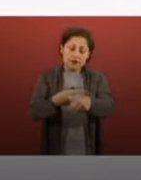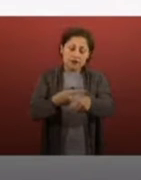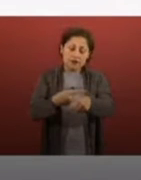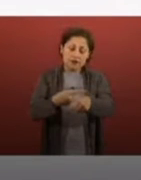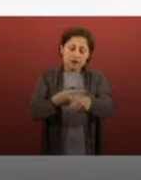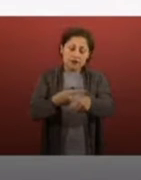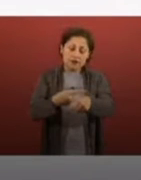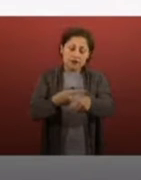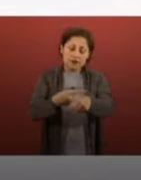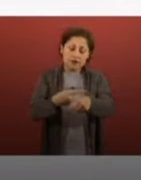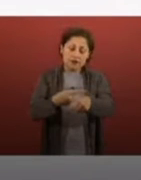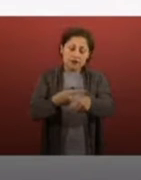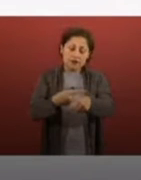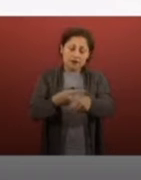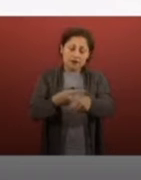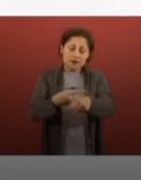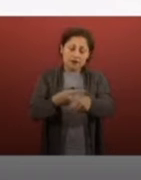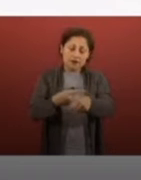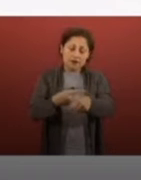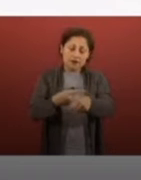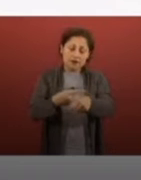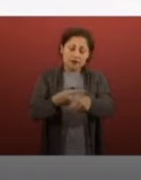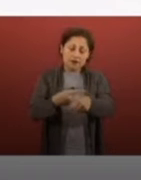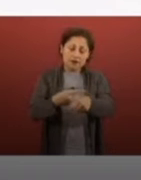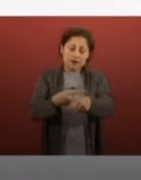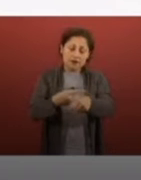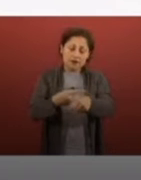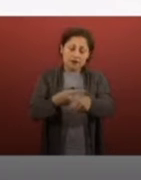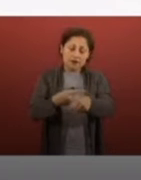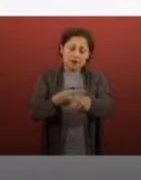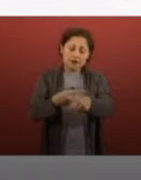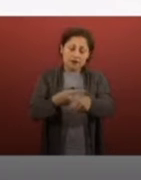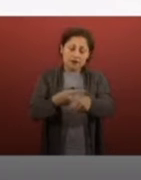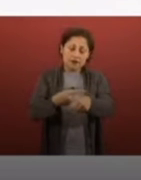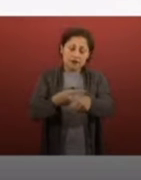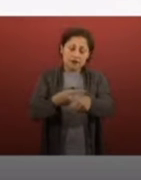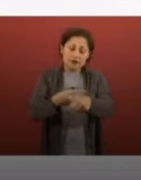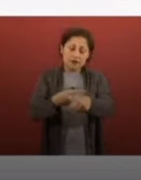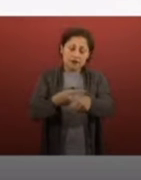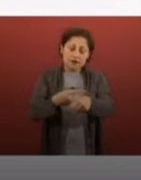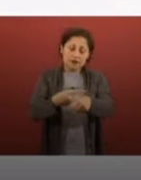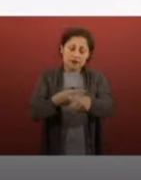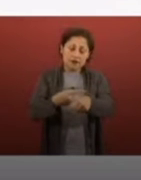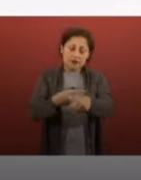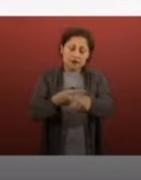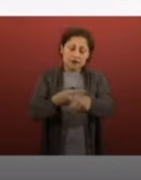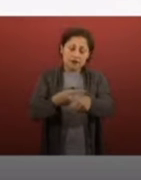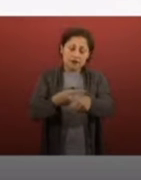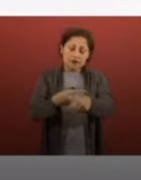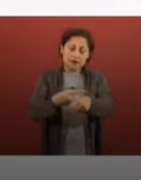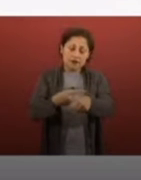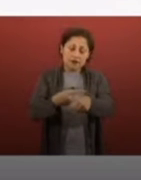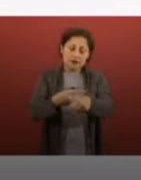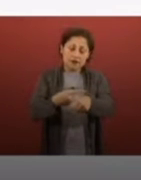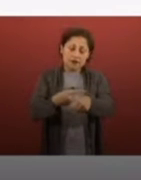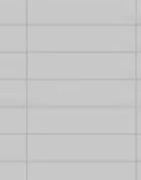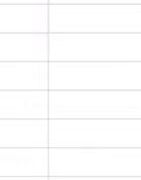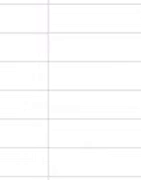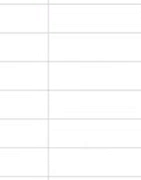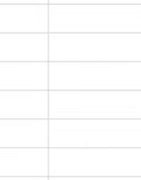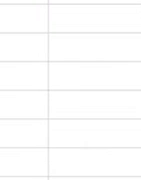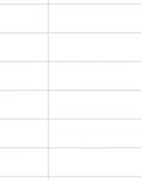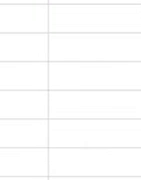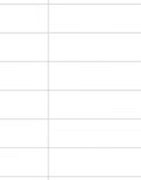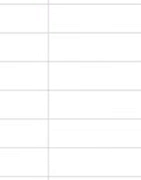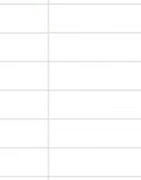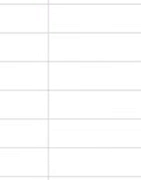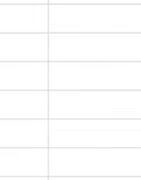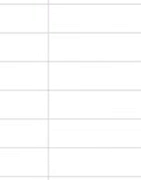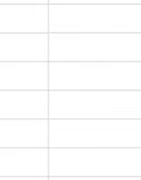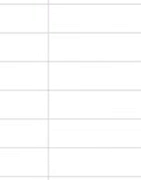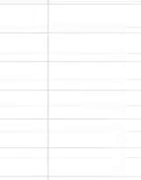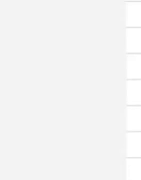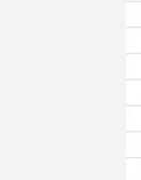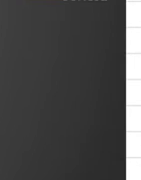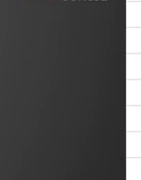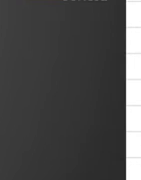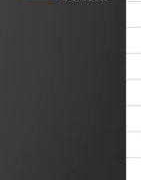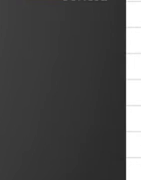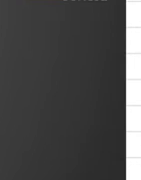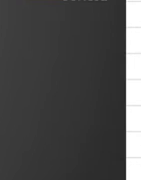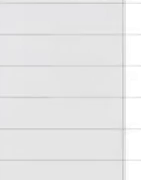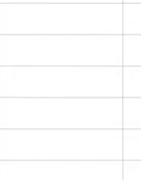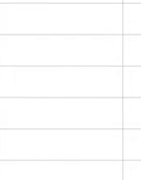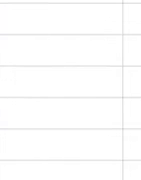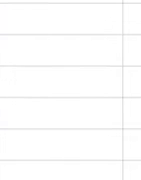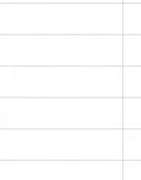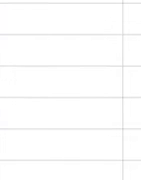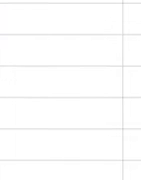O sea, lo que yo les había comentado el día de ayer, de que ya habíamos llegado a nuestro pico y que ya íbamos a vivir en el mundo